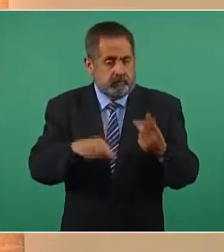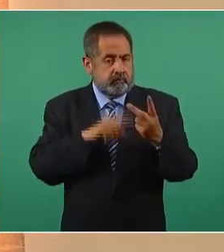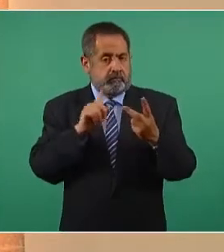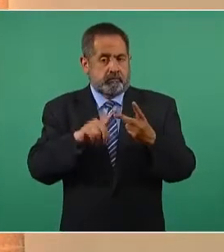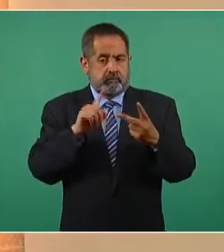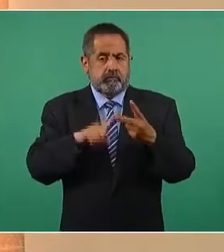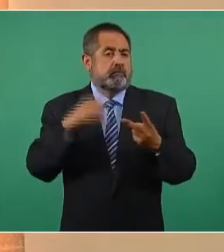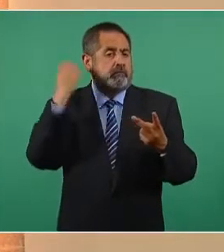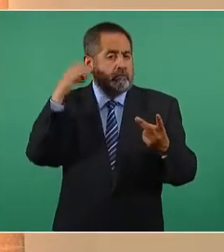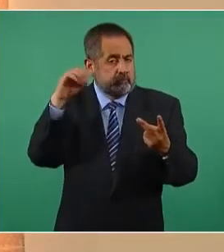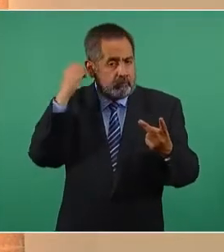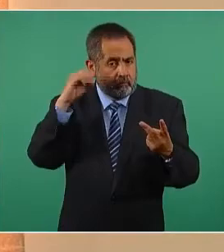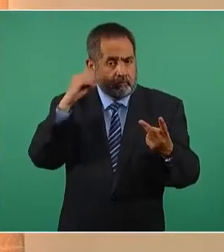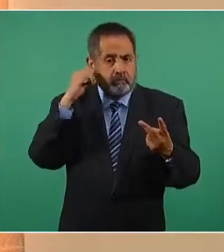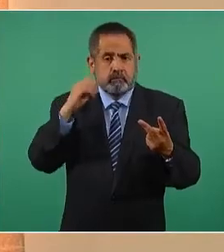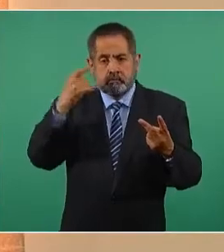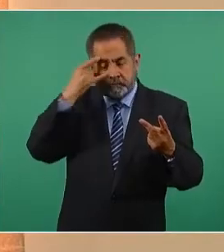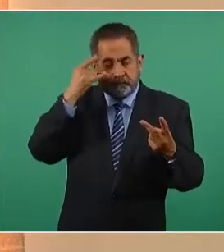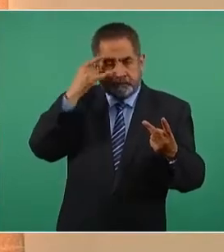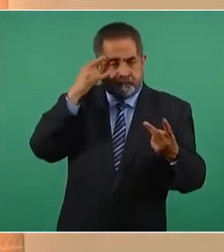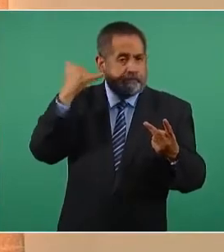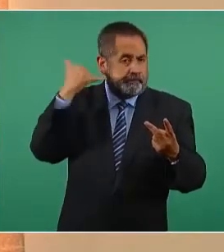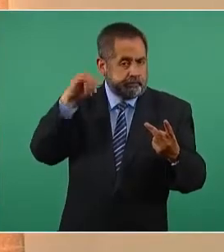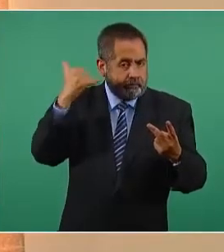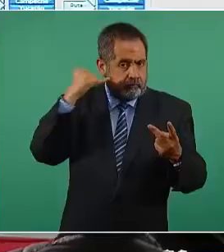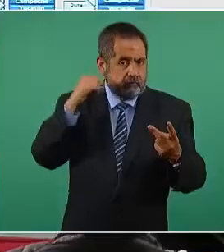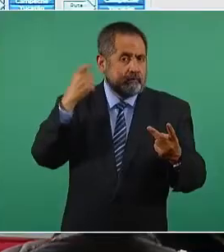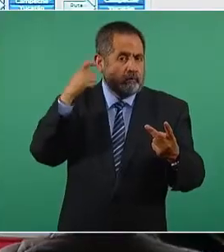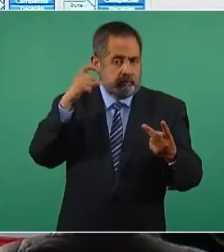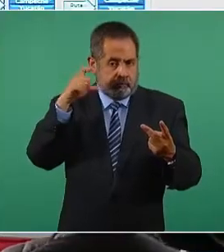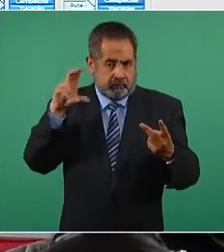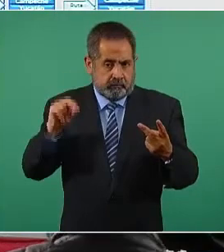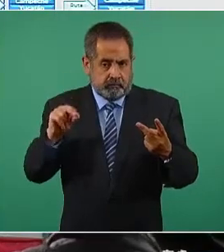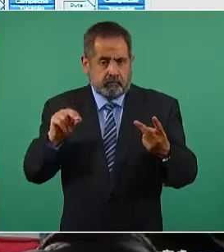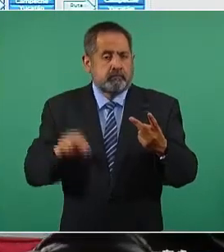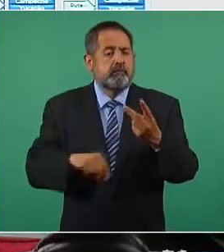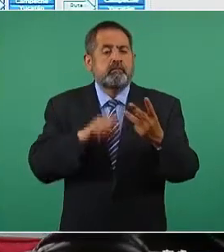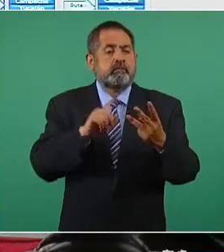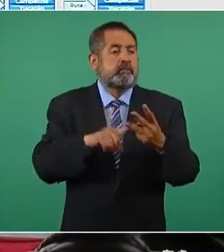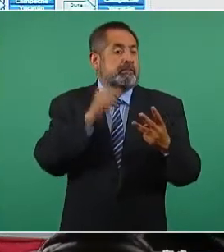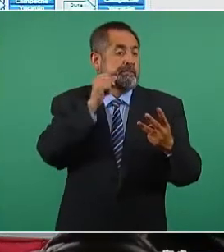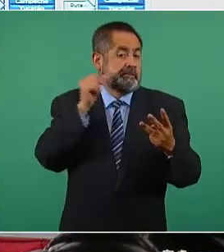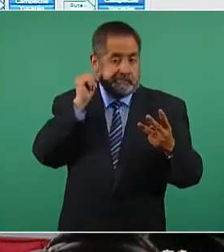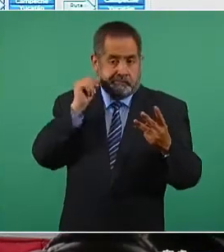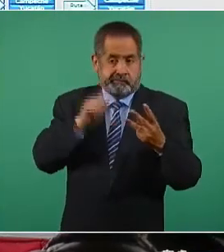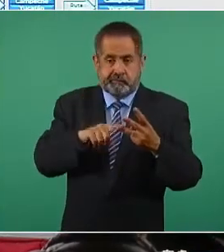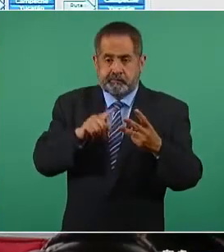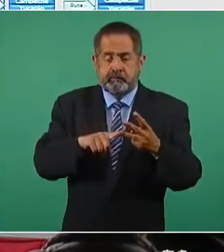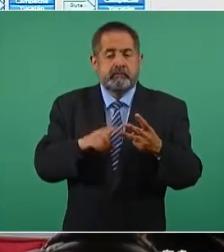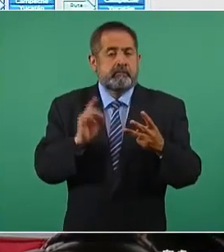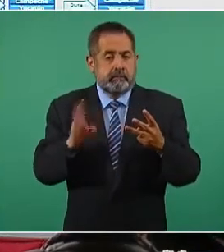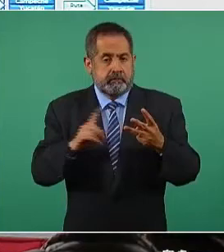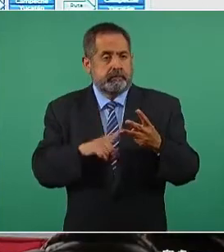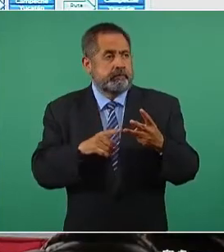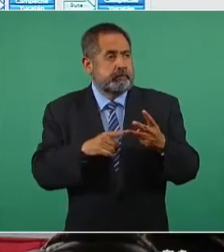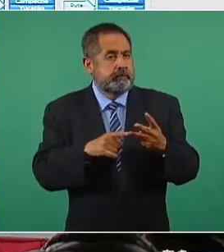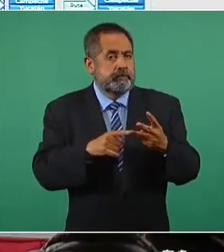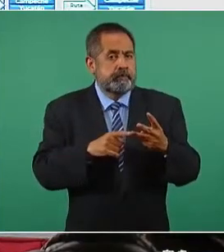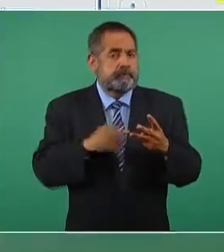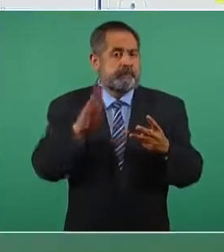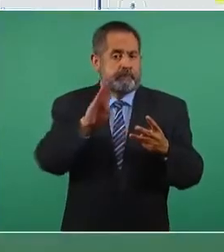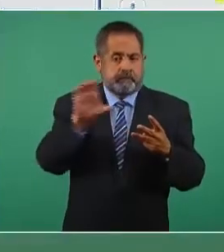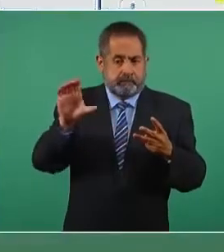2 Oaxaca, Campeche, Yucatán y Quintana Roo. Ayer lunes la ruta 3 cubriendo también